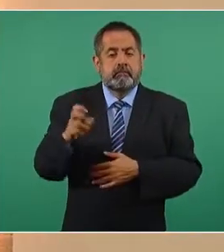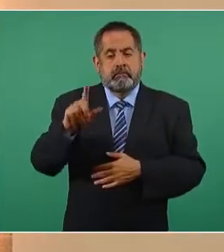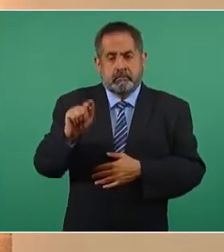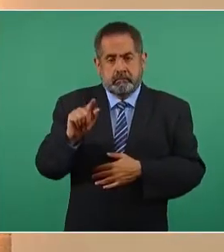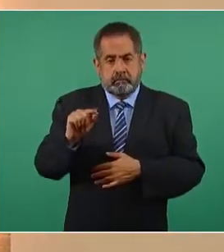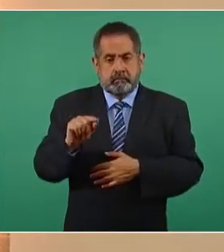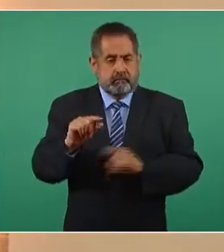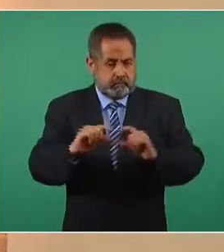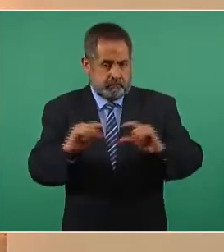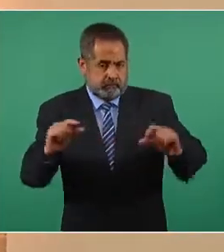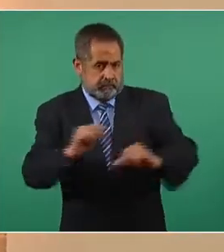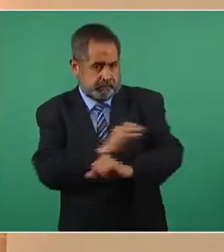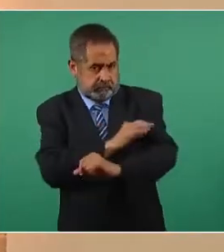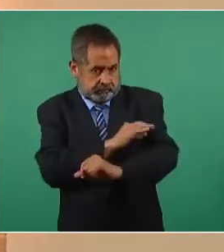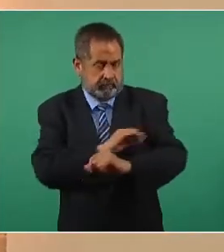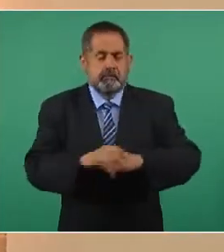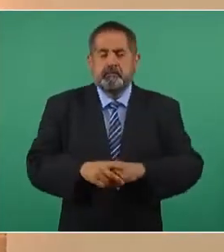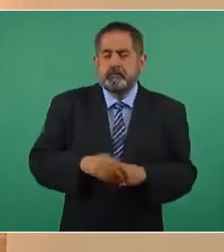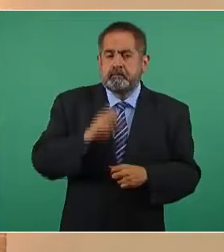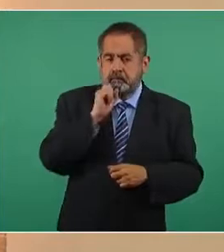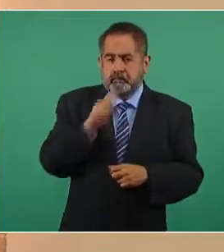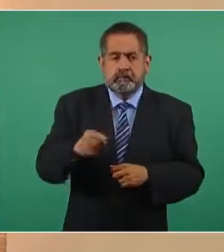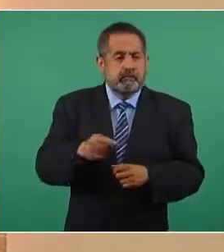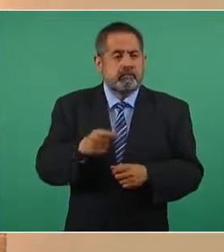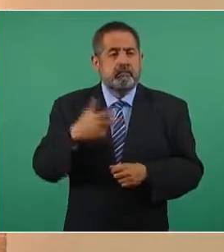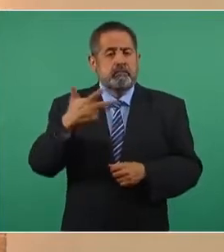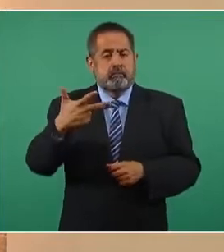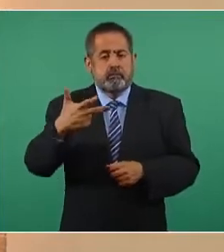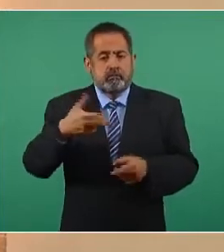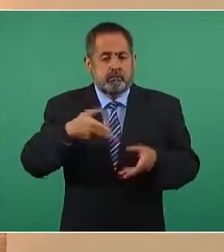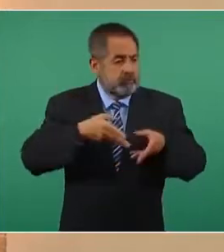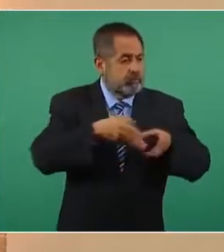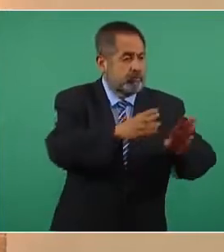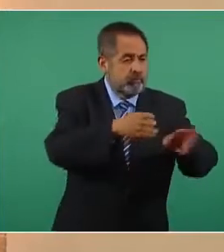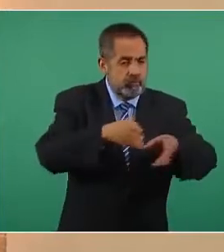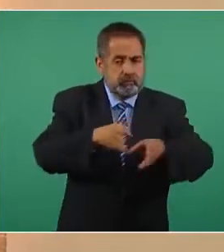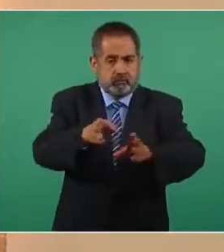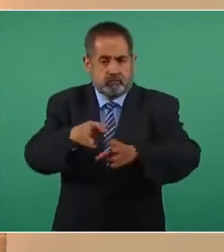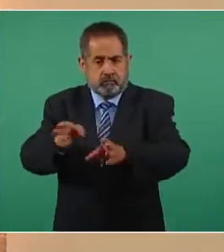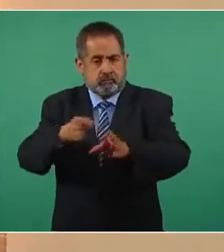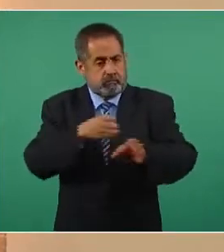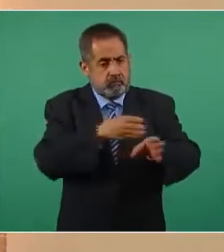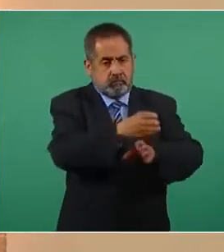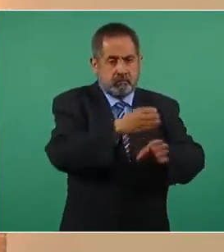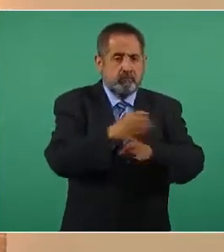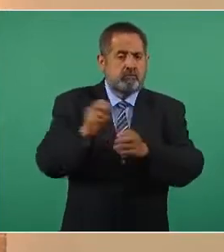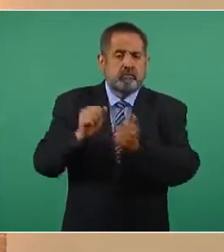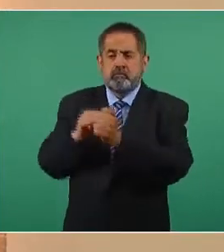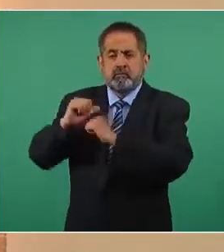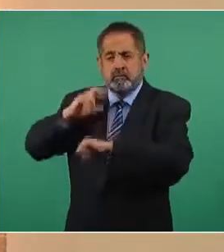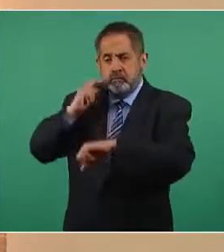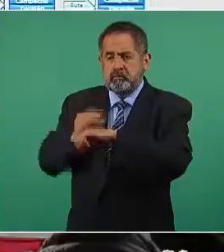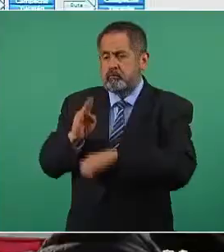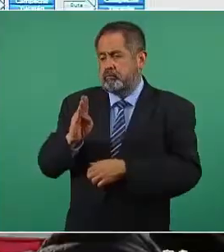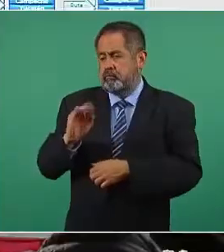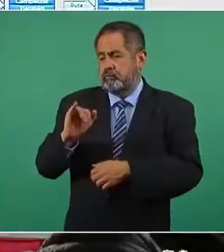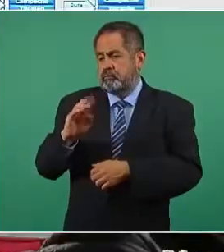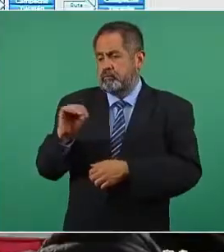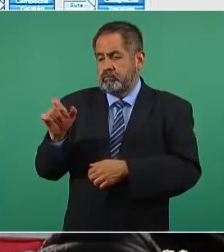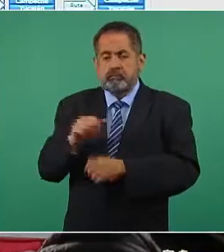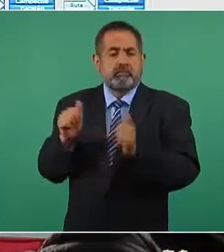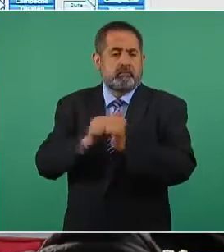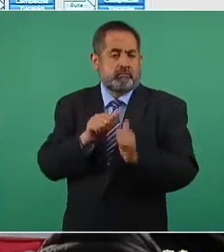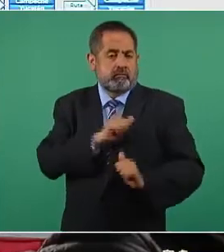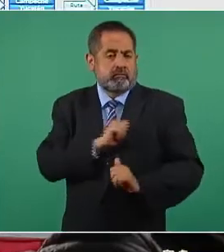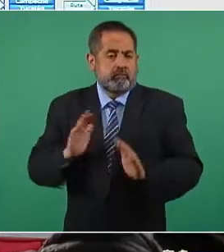3.723.370 dosis. Se organizaron 8 rutas terrestres por parte de Birmex con la seguridad de personal